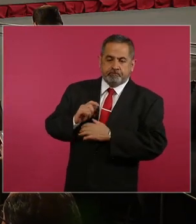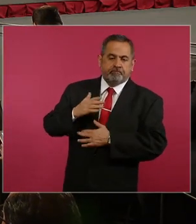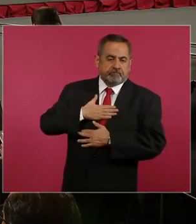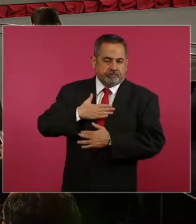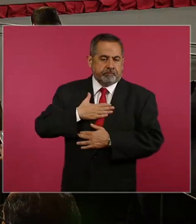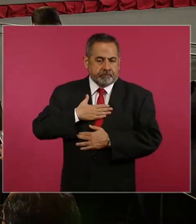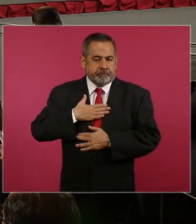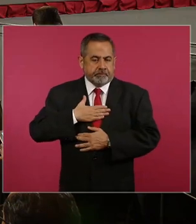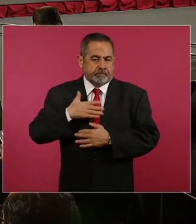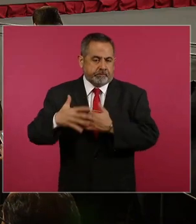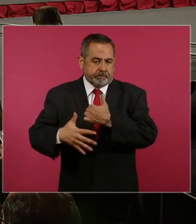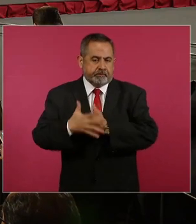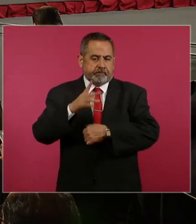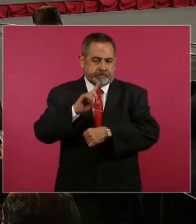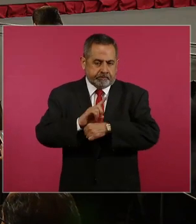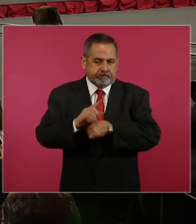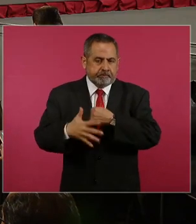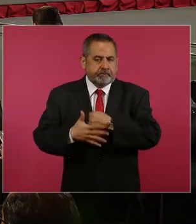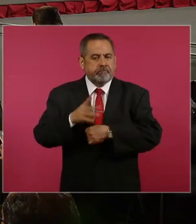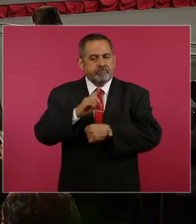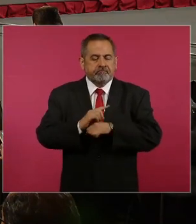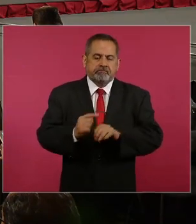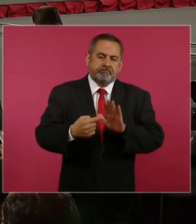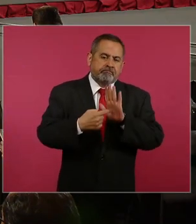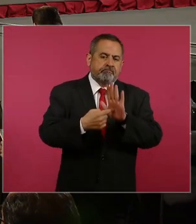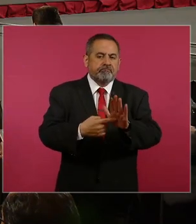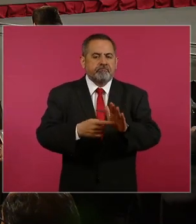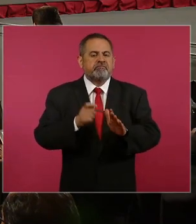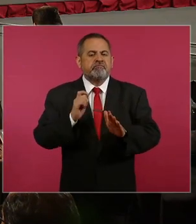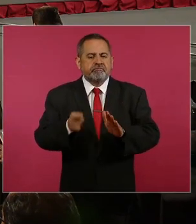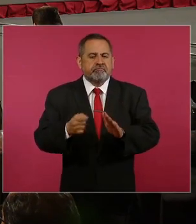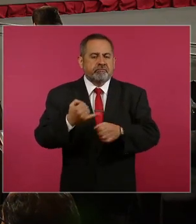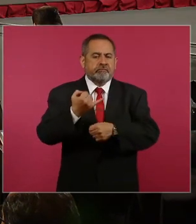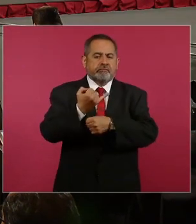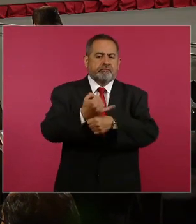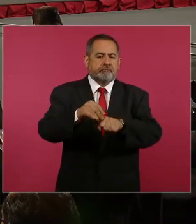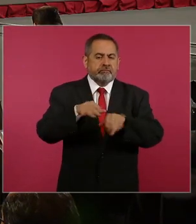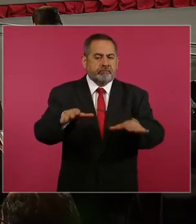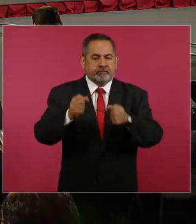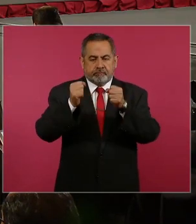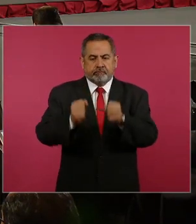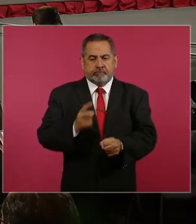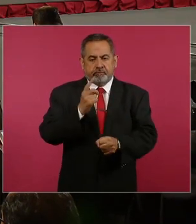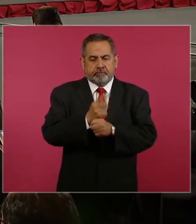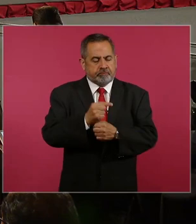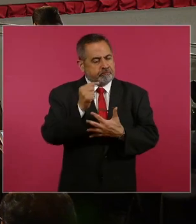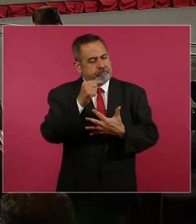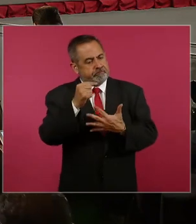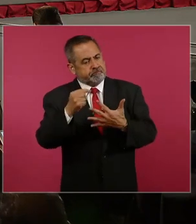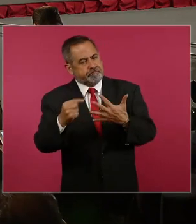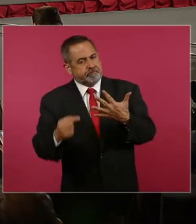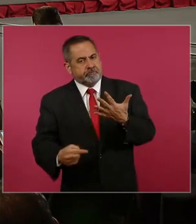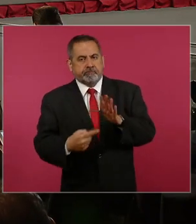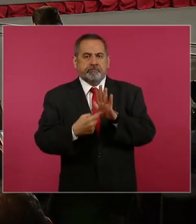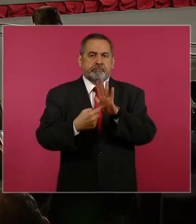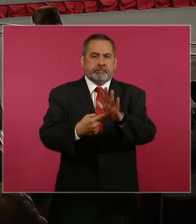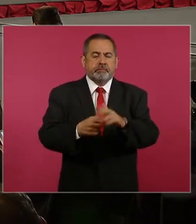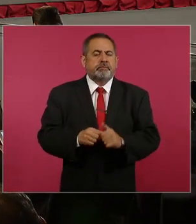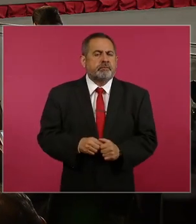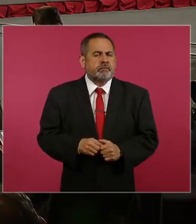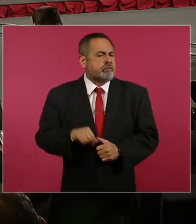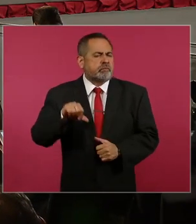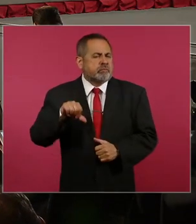cada 15 días, el informe de seguridad. Para hoy tenemos